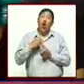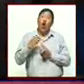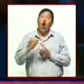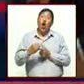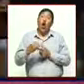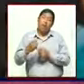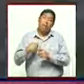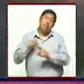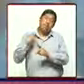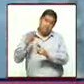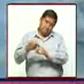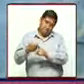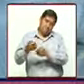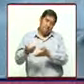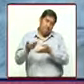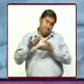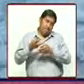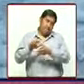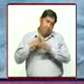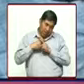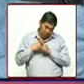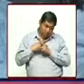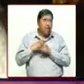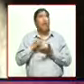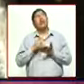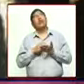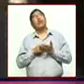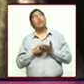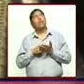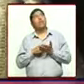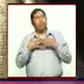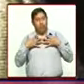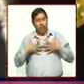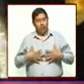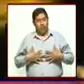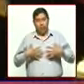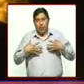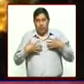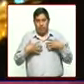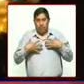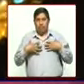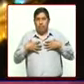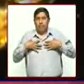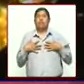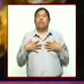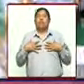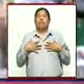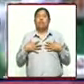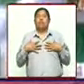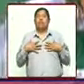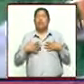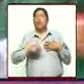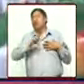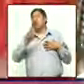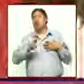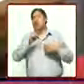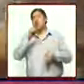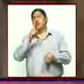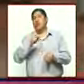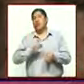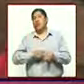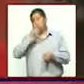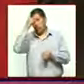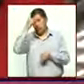alquilaban. En ese sentido, pues estos trajes estaban hechos a la medida y se usaban por única